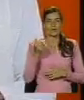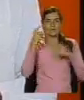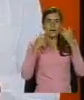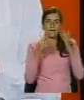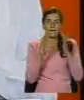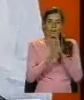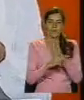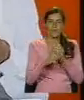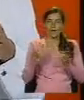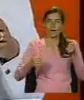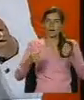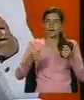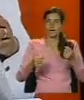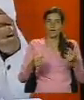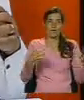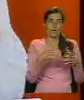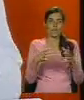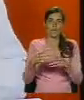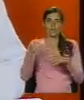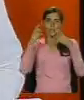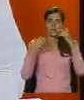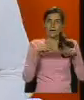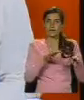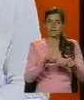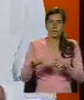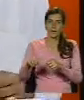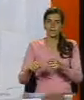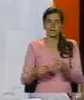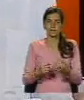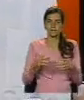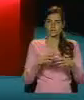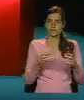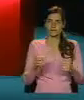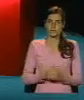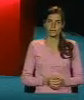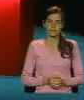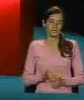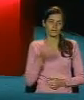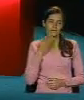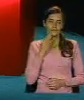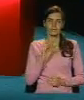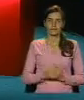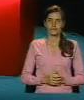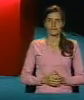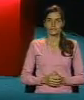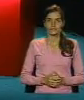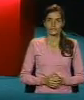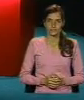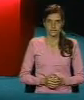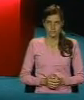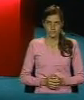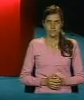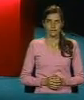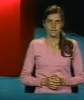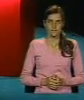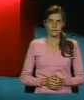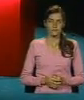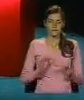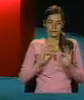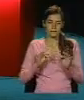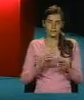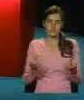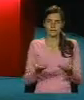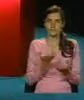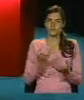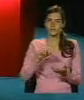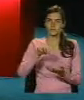Los chavistas, las hordas chavistas van a invadir. Así es. Prepárate con tu lata de aceite caliente. Ahora con tu lata de aceite caliente para que le eche aceite.